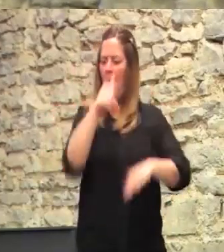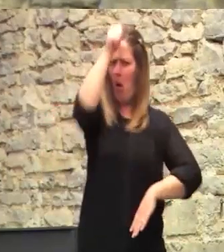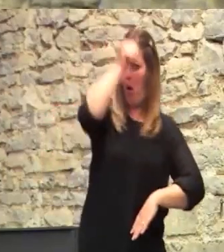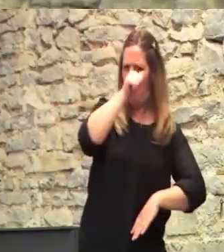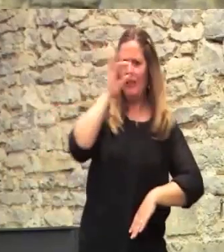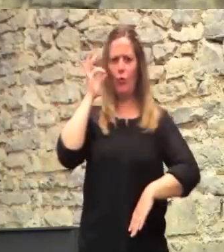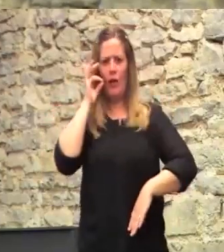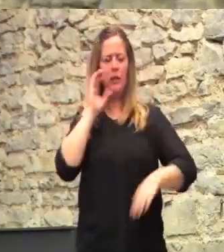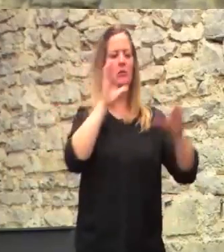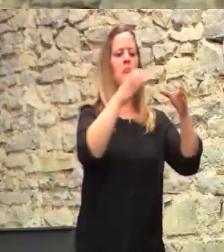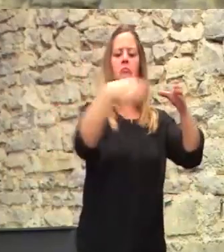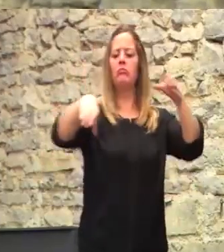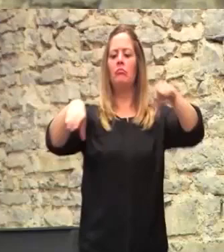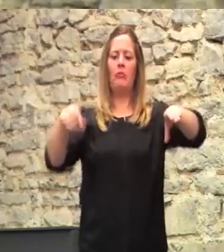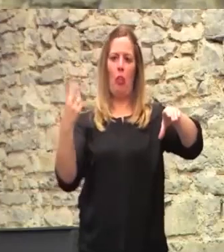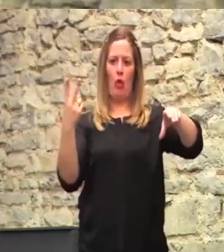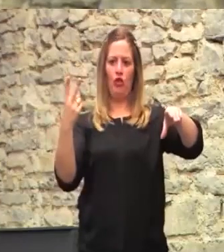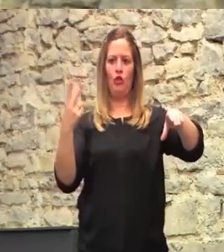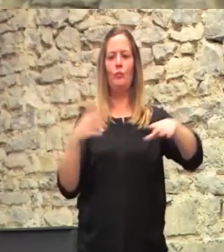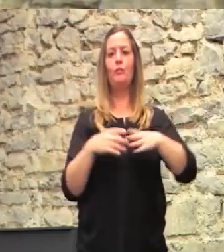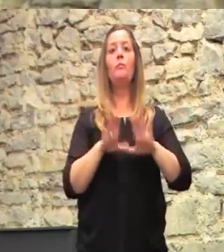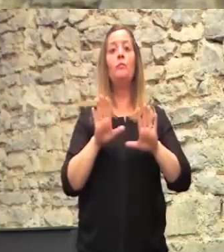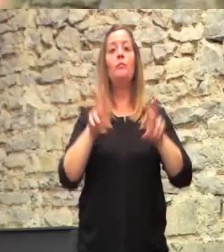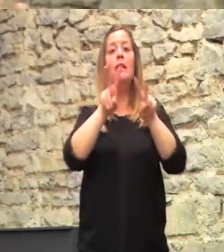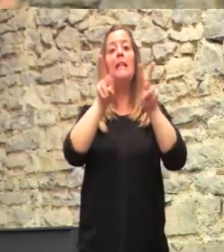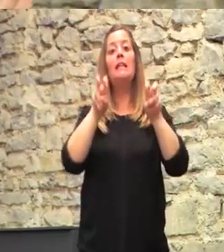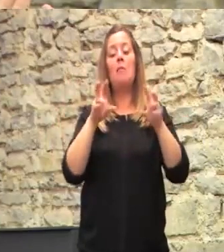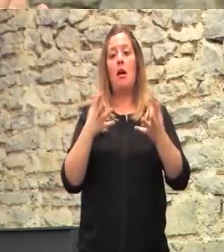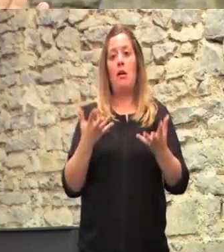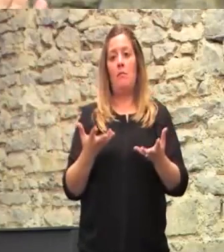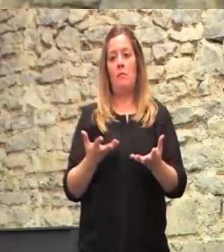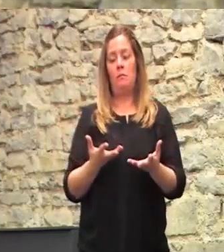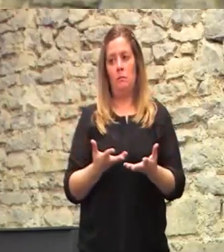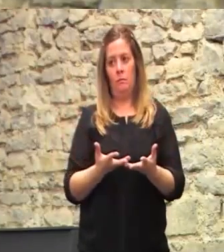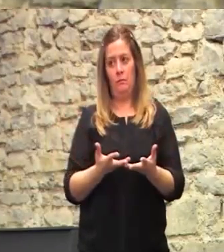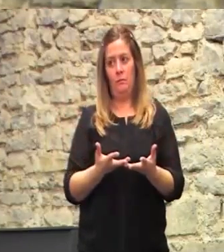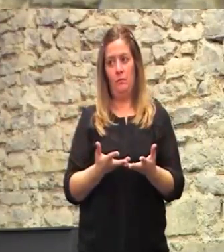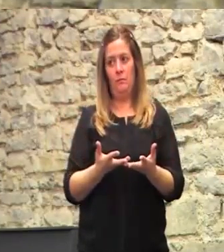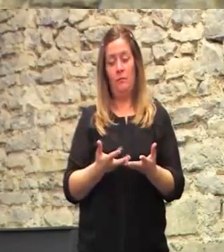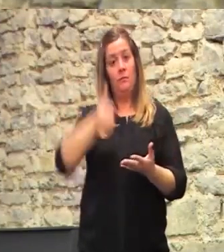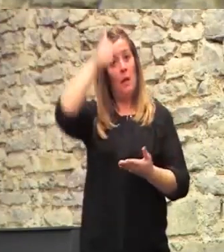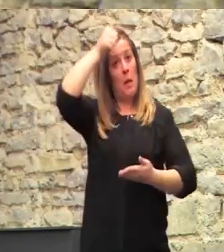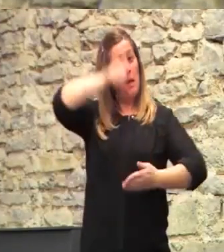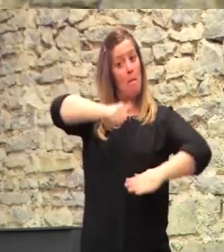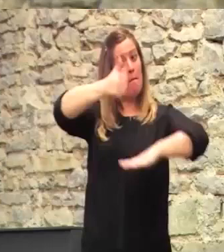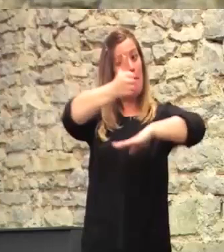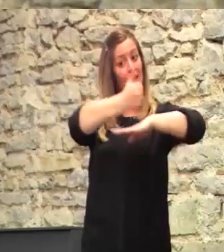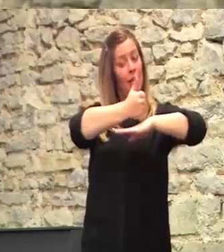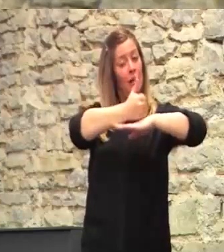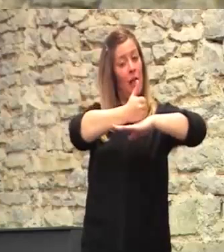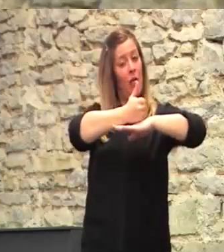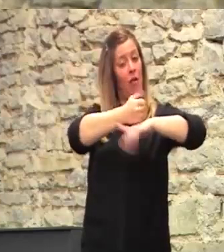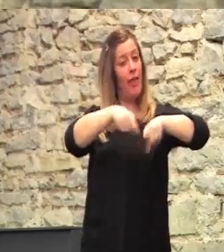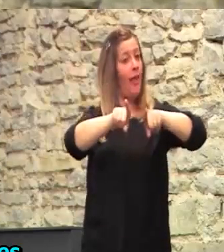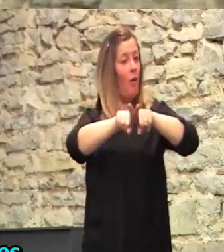pero claro el tema es que organizó una especie de juego